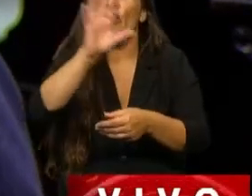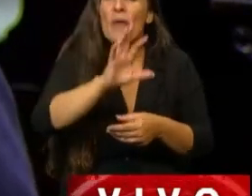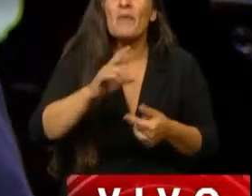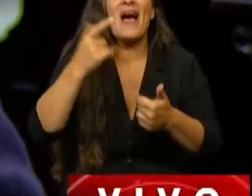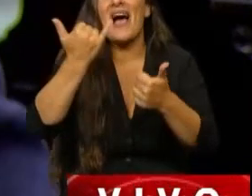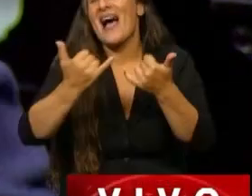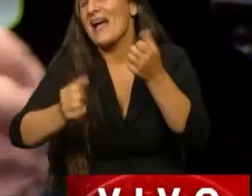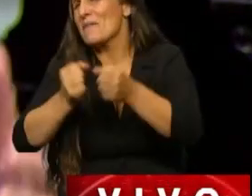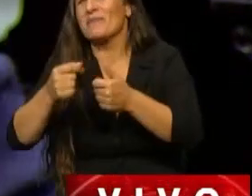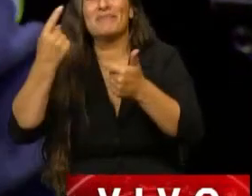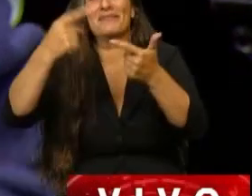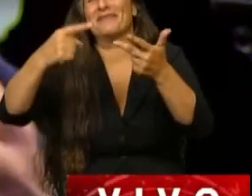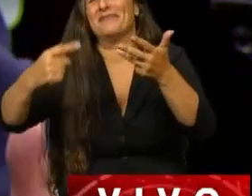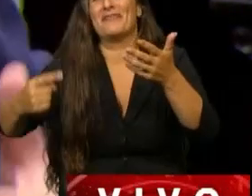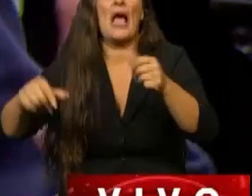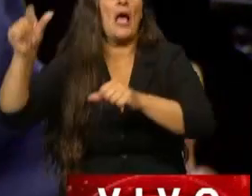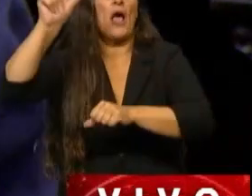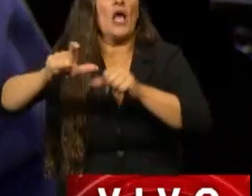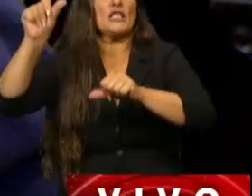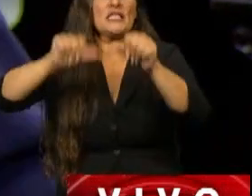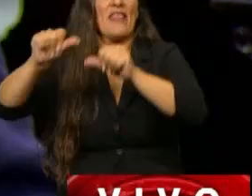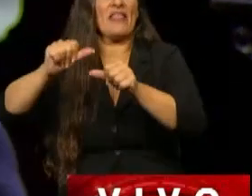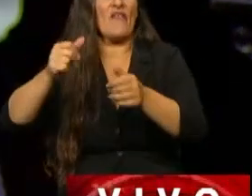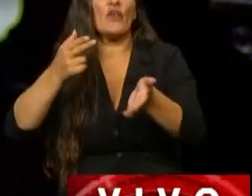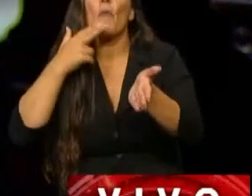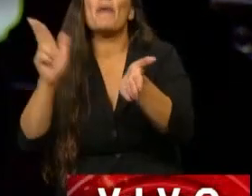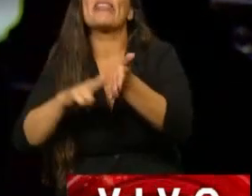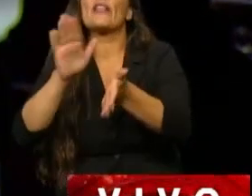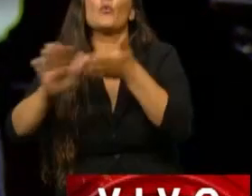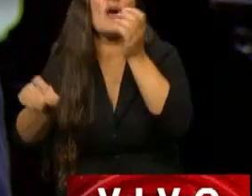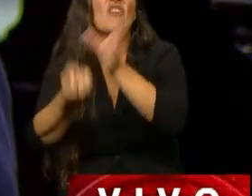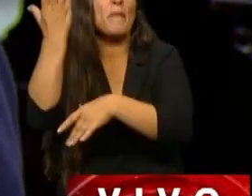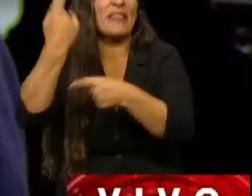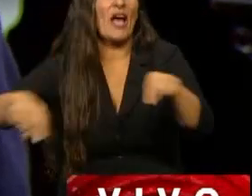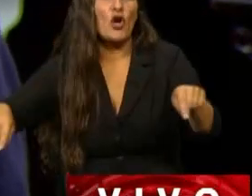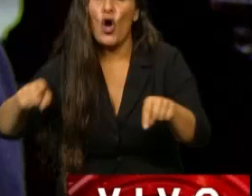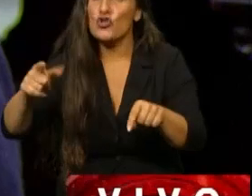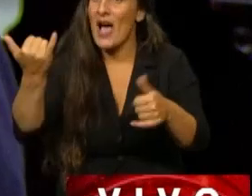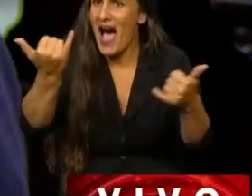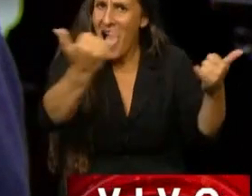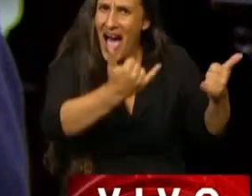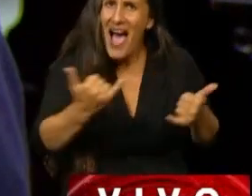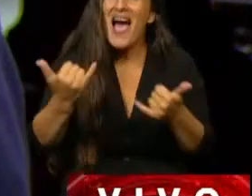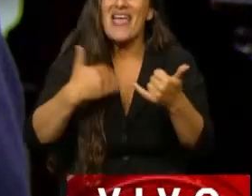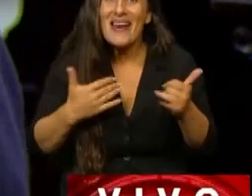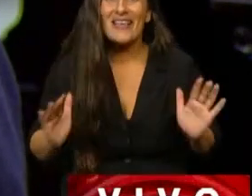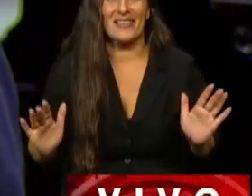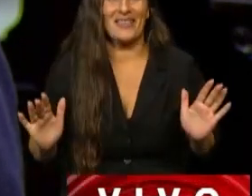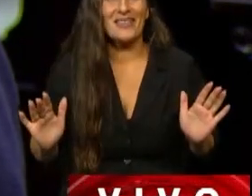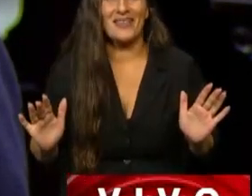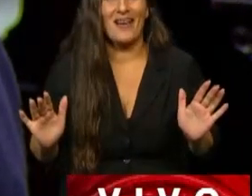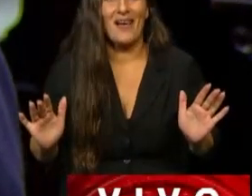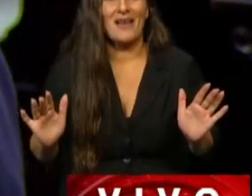bueno, etcétera, etcétera, una vida, científicos que patentan cosas. Y me parece que nosotros estamos empezando a ser